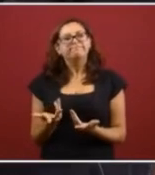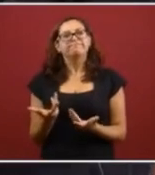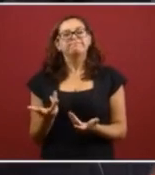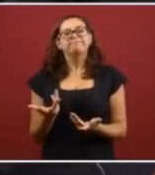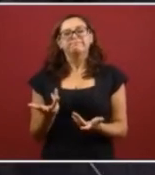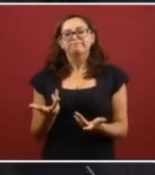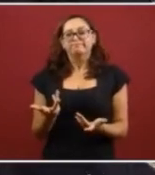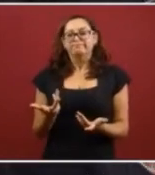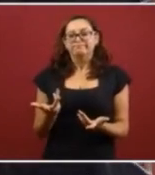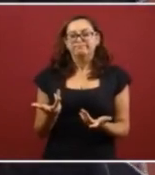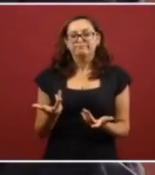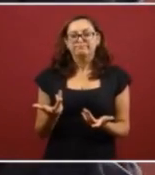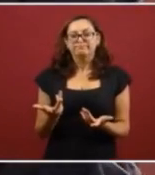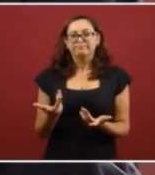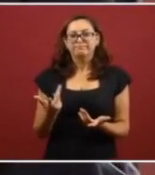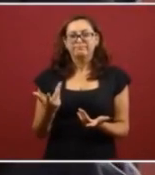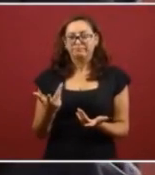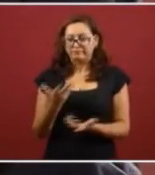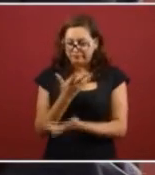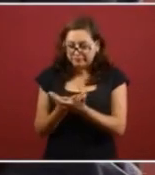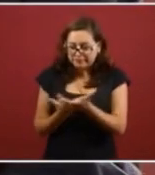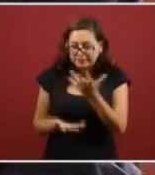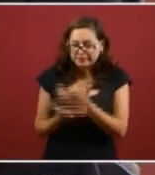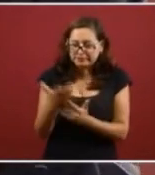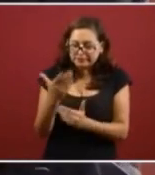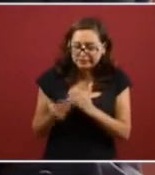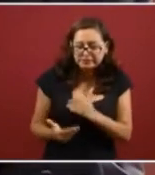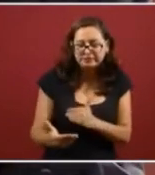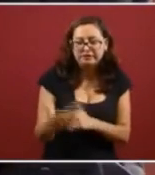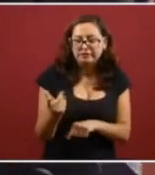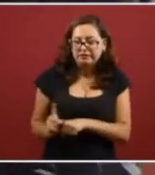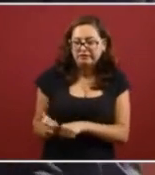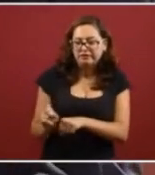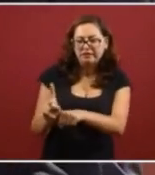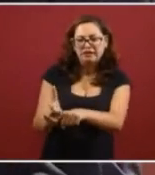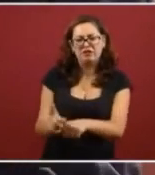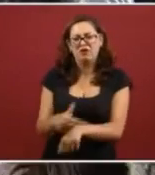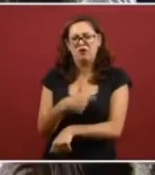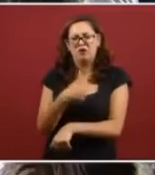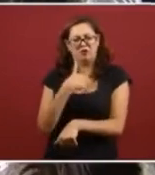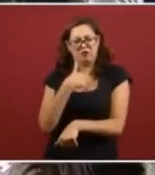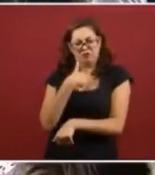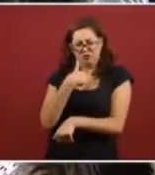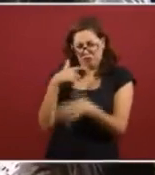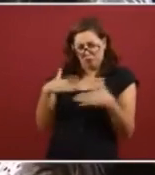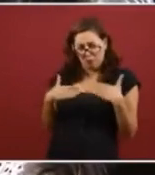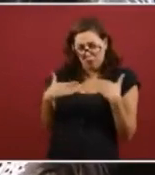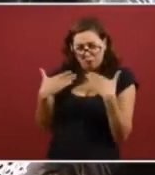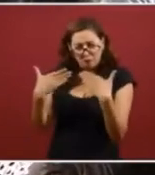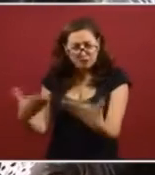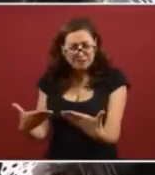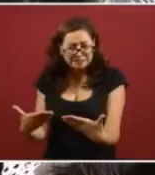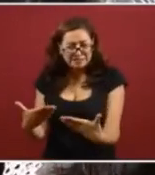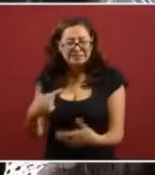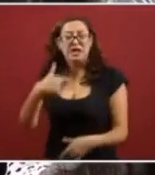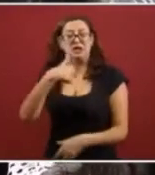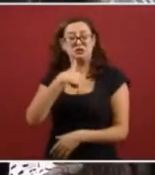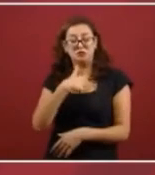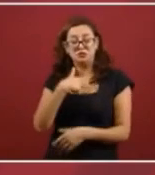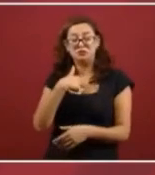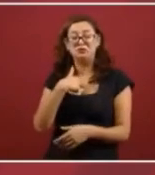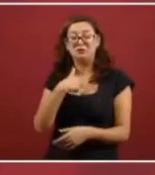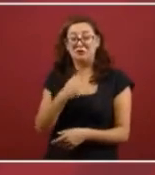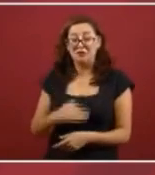to do with con el juicio práctico practical choices. ¿Cómo voy a yo a estar apostando a estas alturas betting